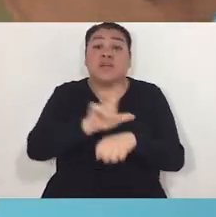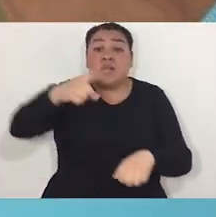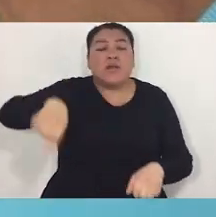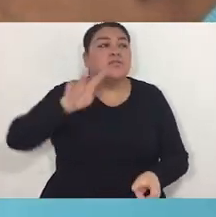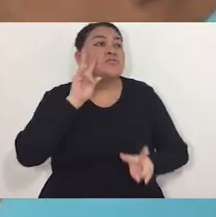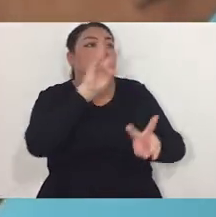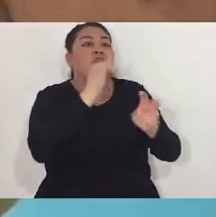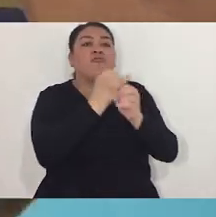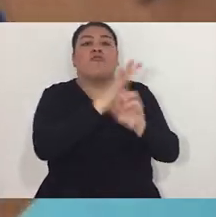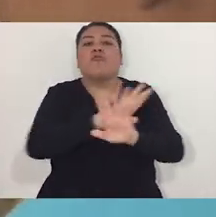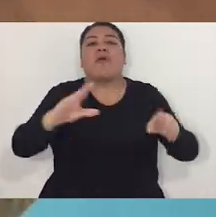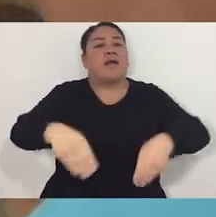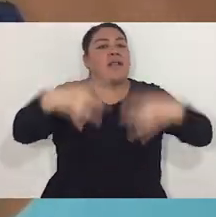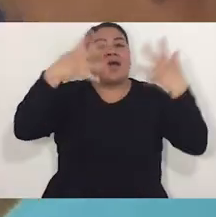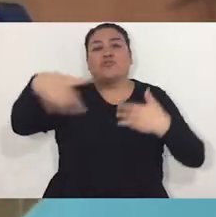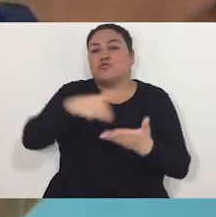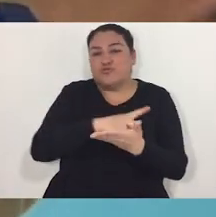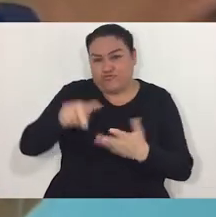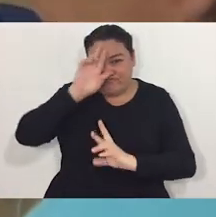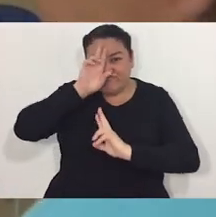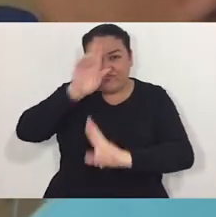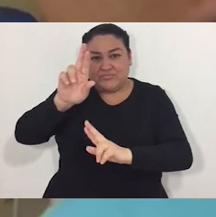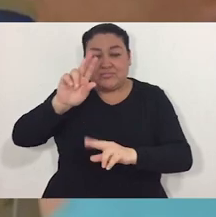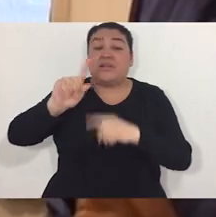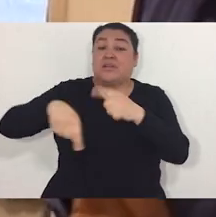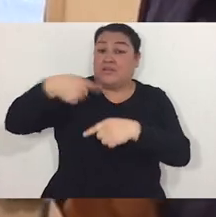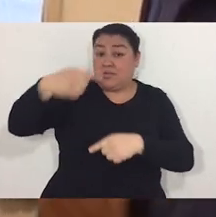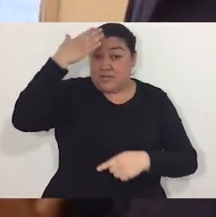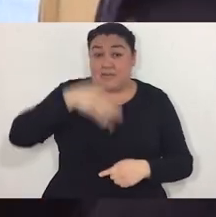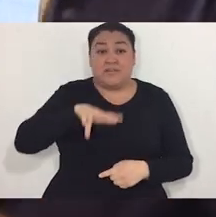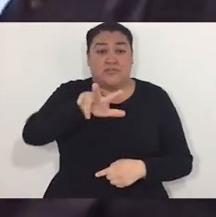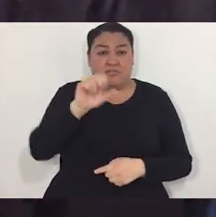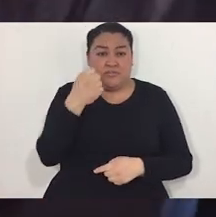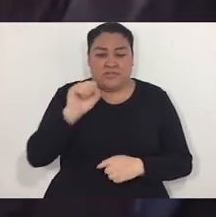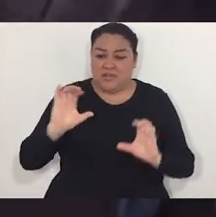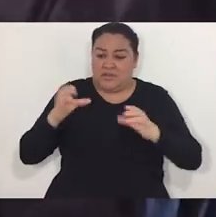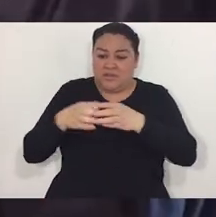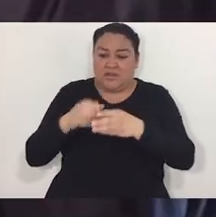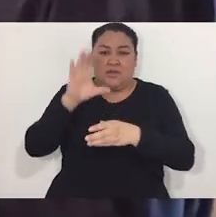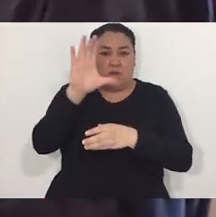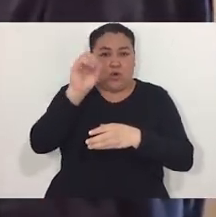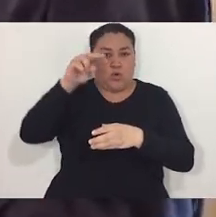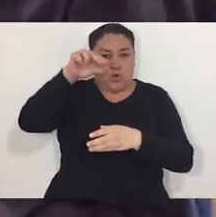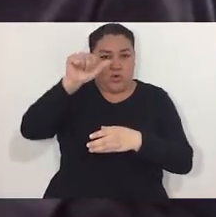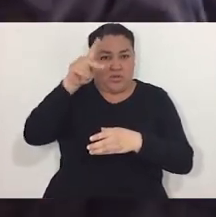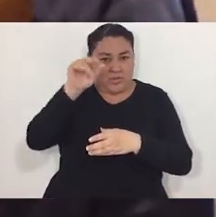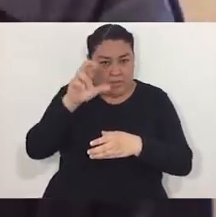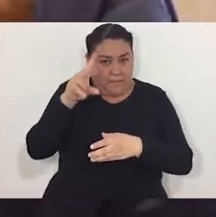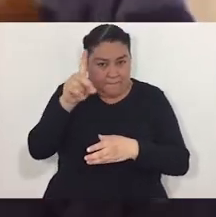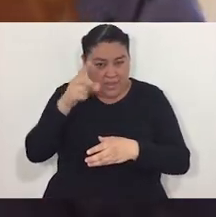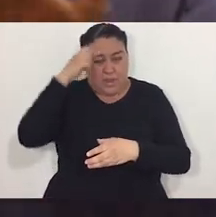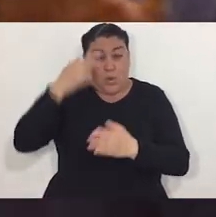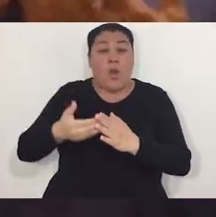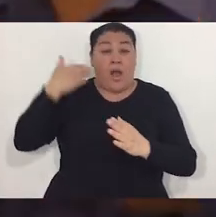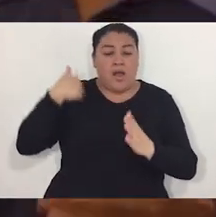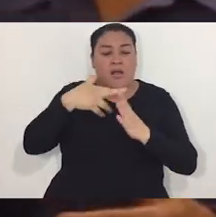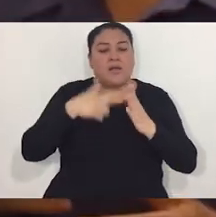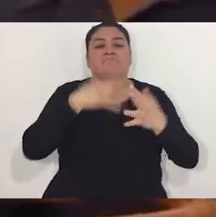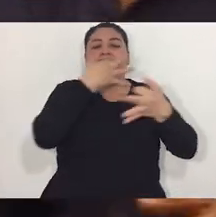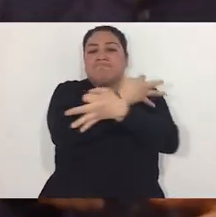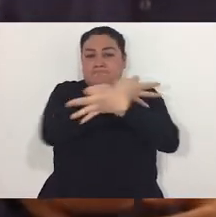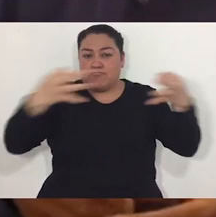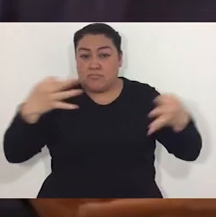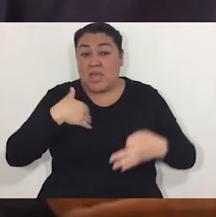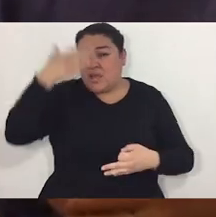ejercer plenamente su derecho a la información. El 18 de septiembre, el Consejo Nacional para Prevenir la Discriminación emitió las recomendaciones